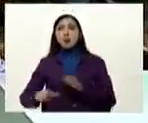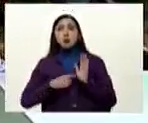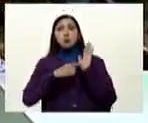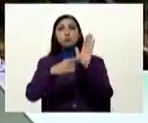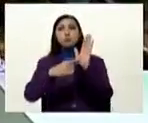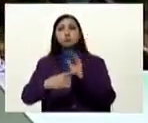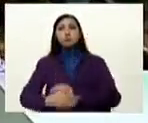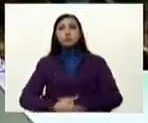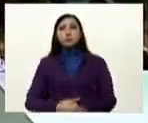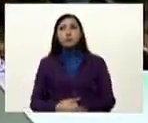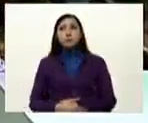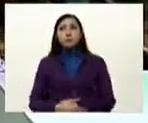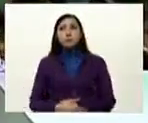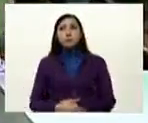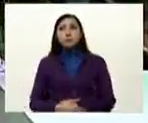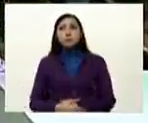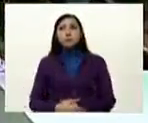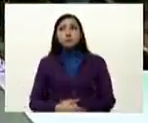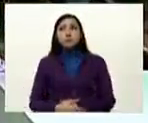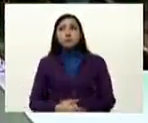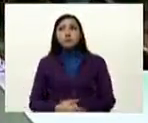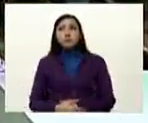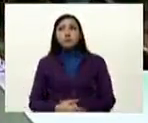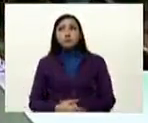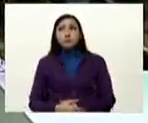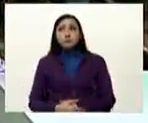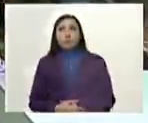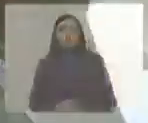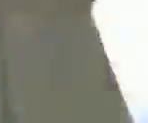Adelante con el video. Adelante, Simón.